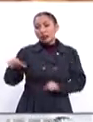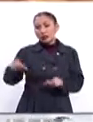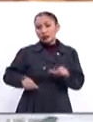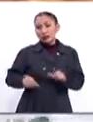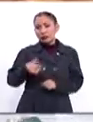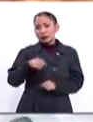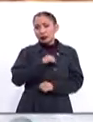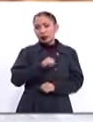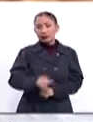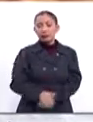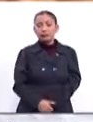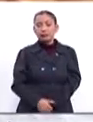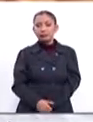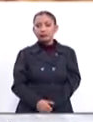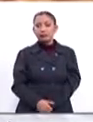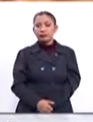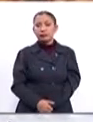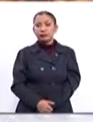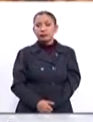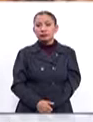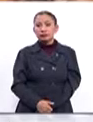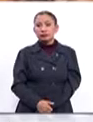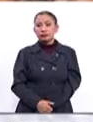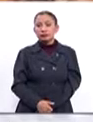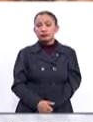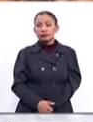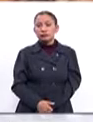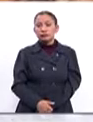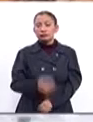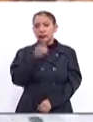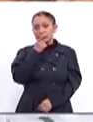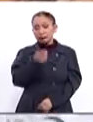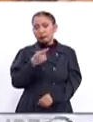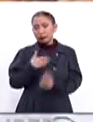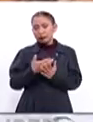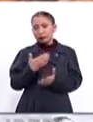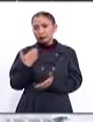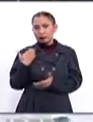actividades ilícitas. Mira, desde el sexenio del entonces presidente Vicente Fox se han